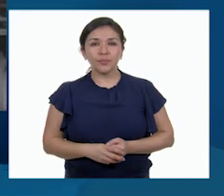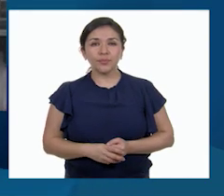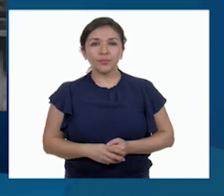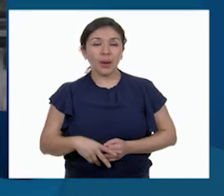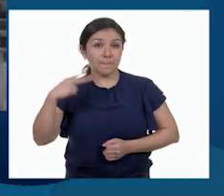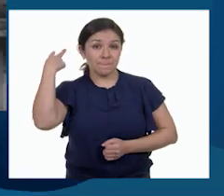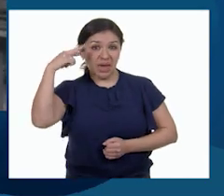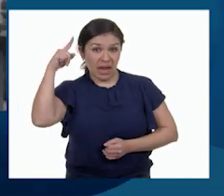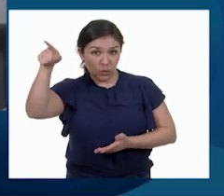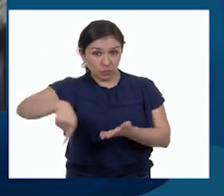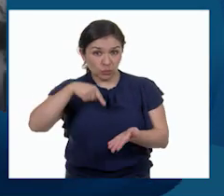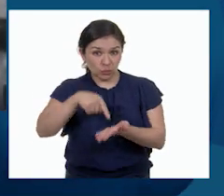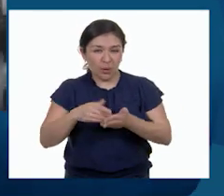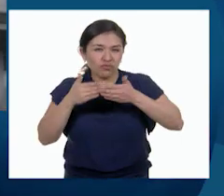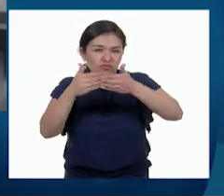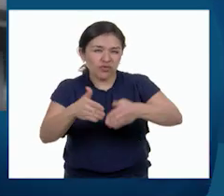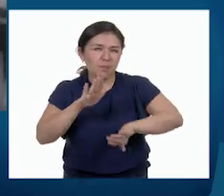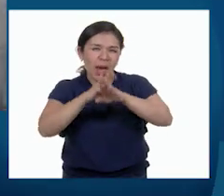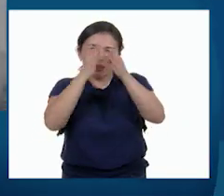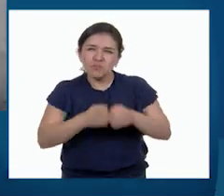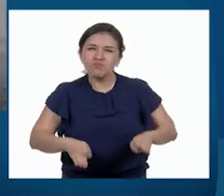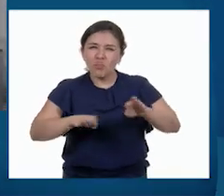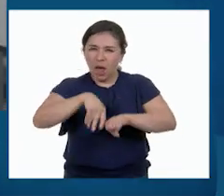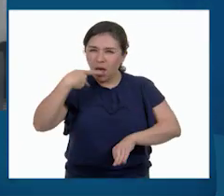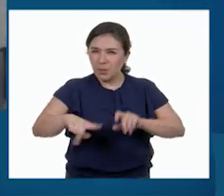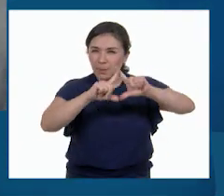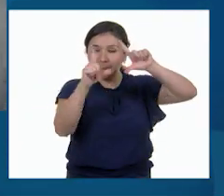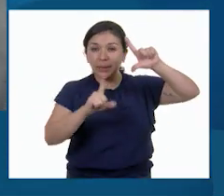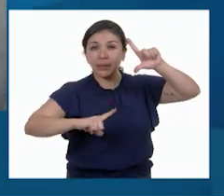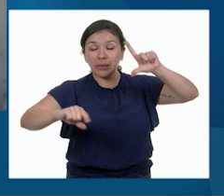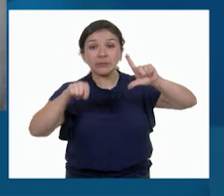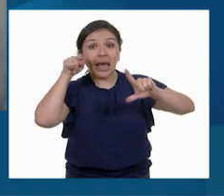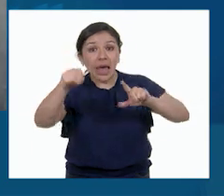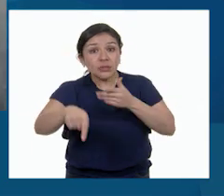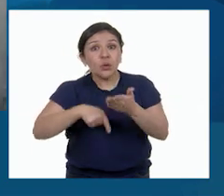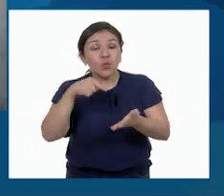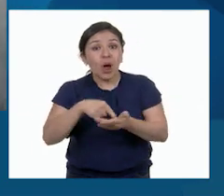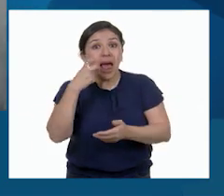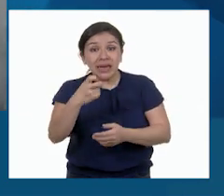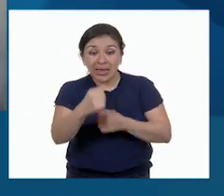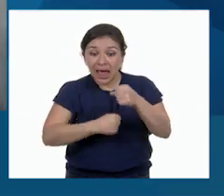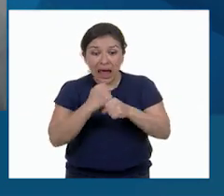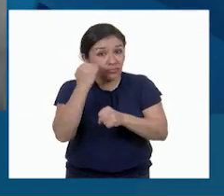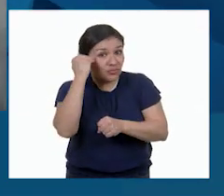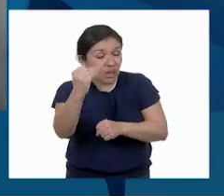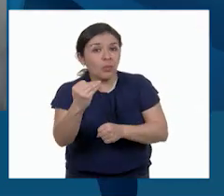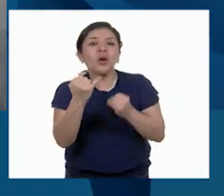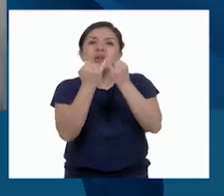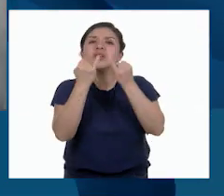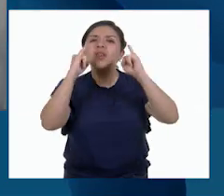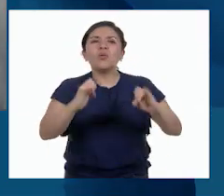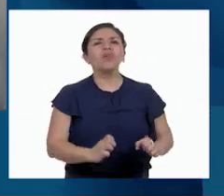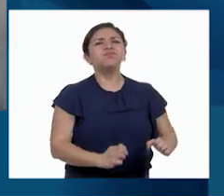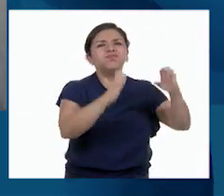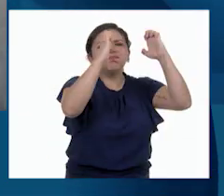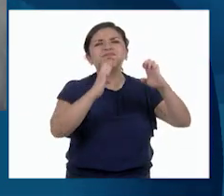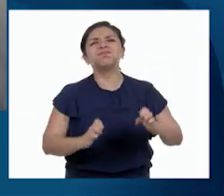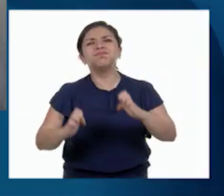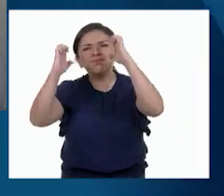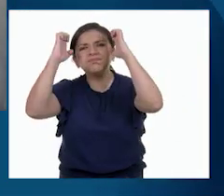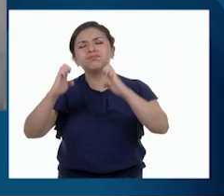En Veracruz, el puerto más importante del país, es en este lustro cuando se inauguran los edificios de